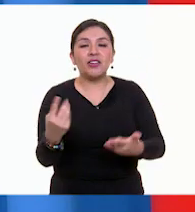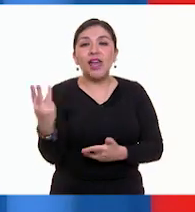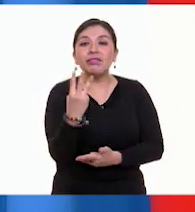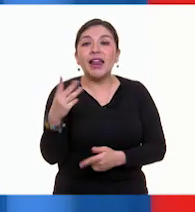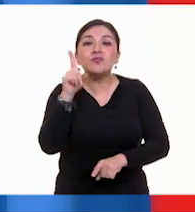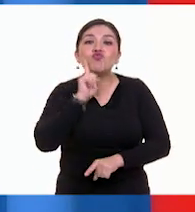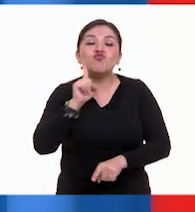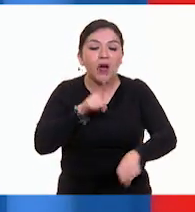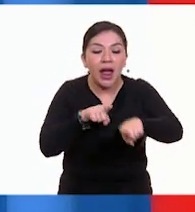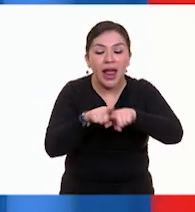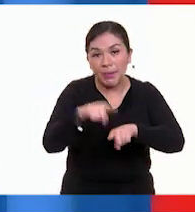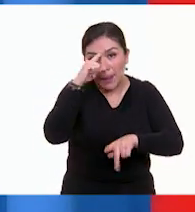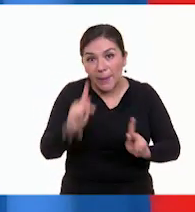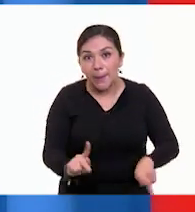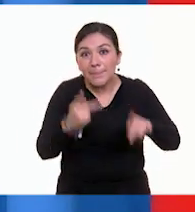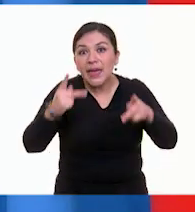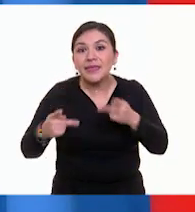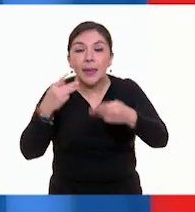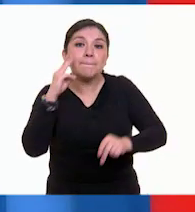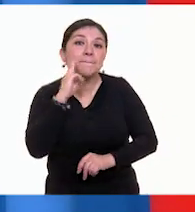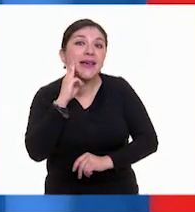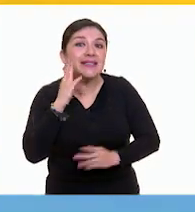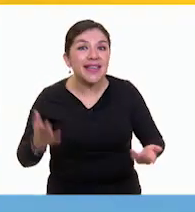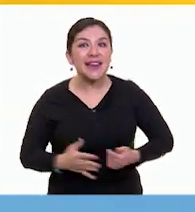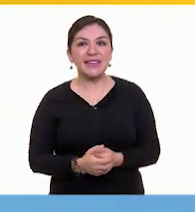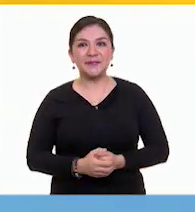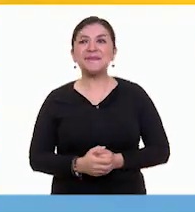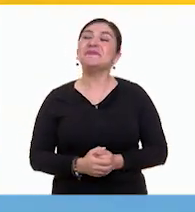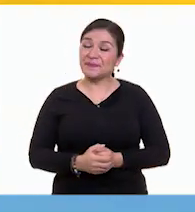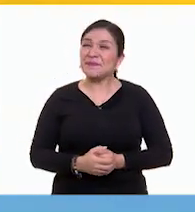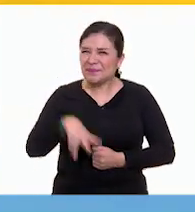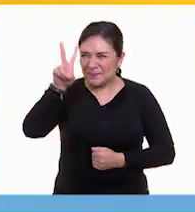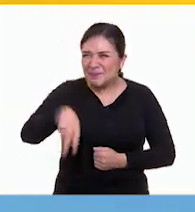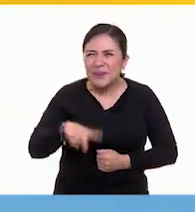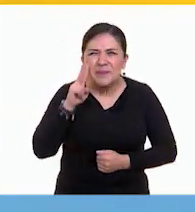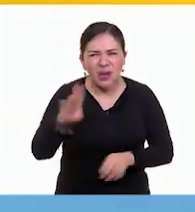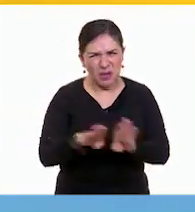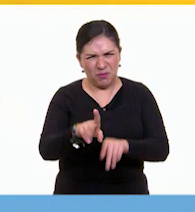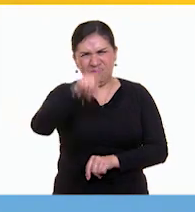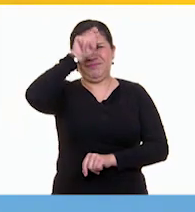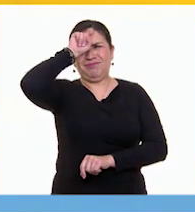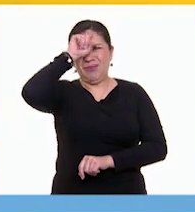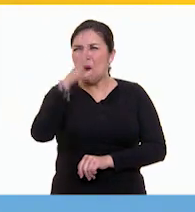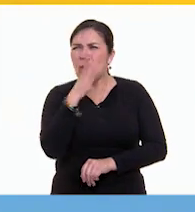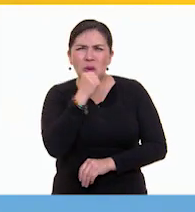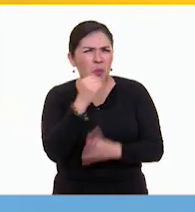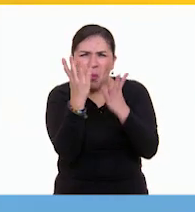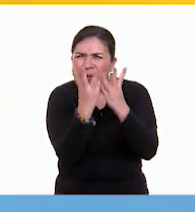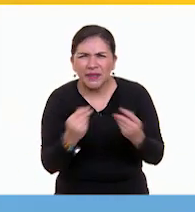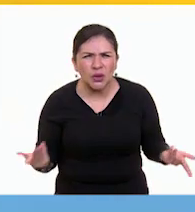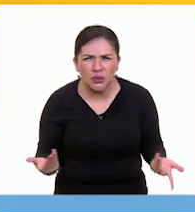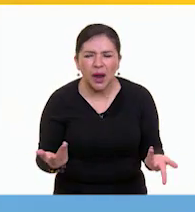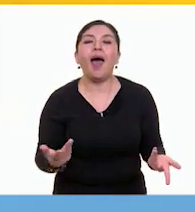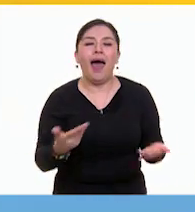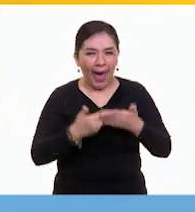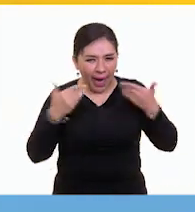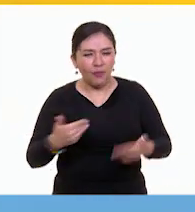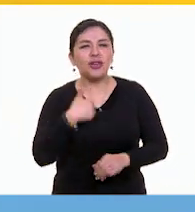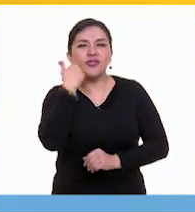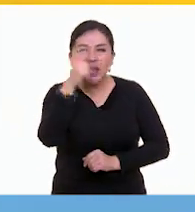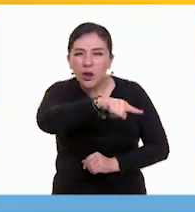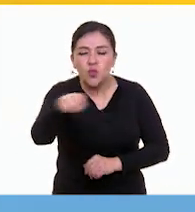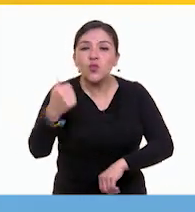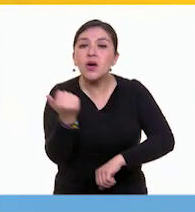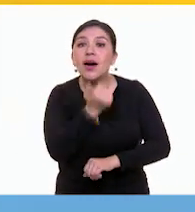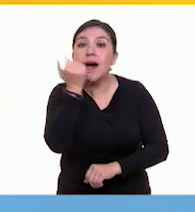hermanas y la venta de las manzanas del huerto de su papá. ¿Verdad que parecía un misterio sin solución? Pero ahora quiero que los alumnos y